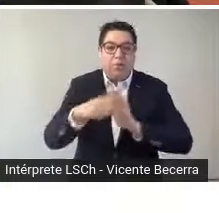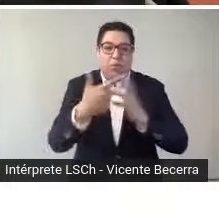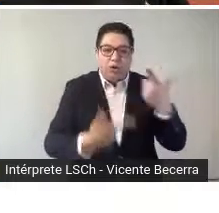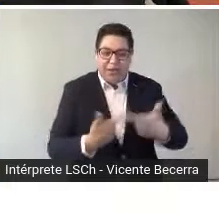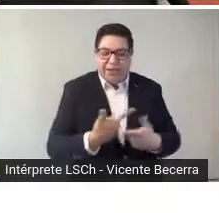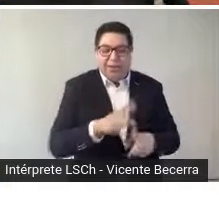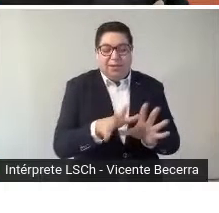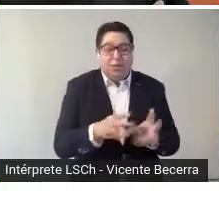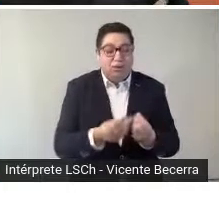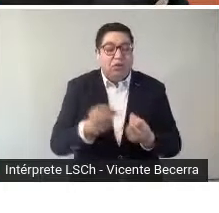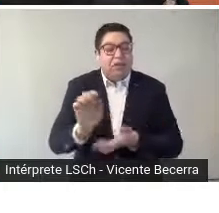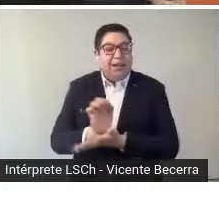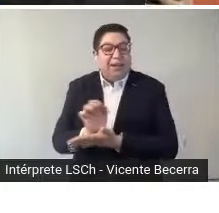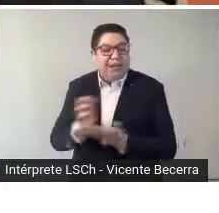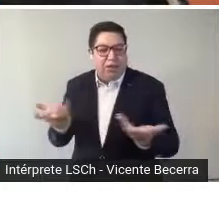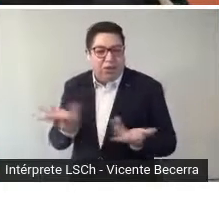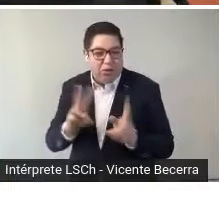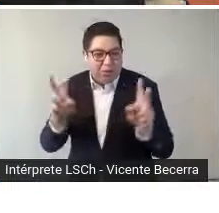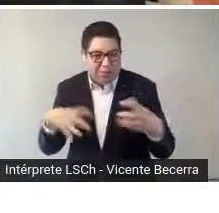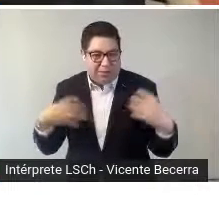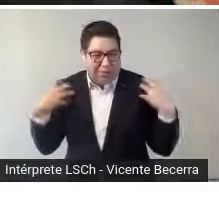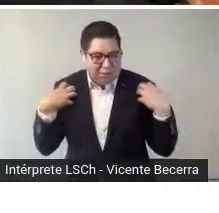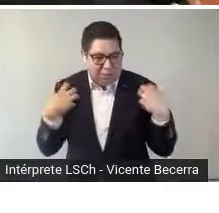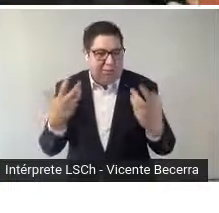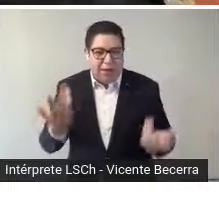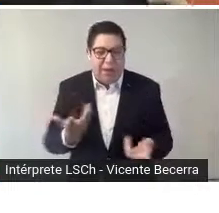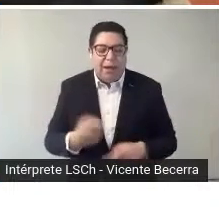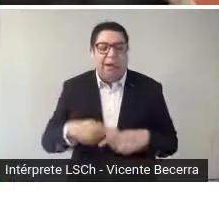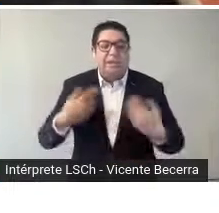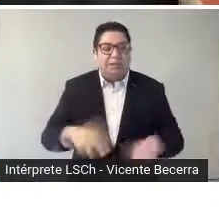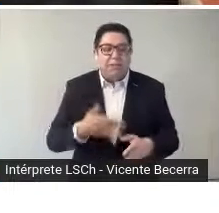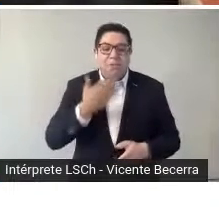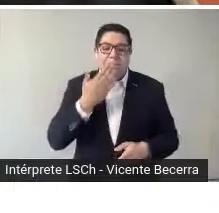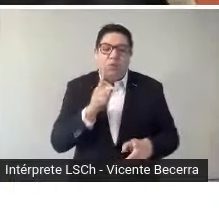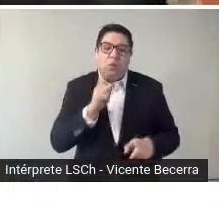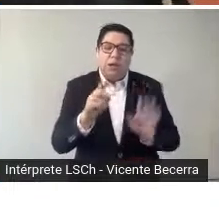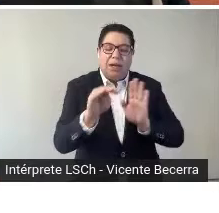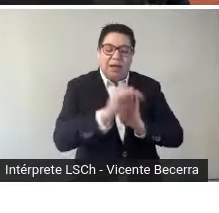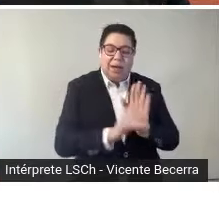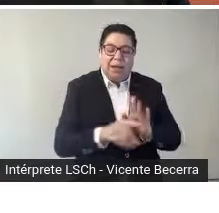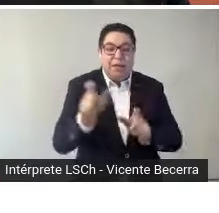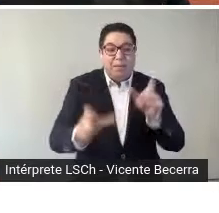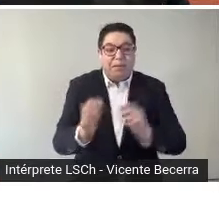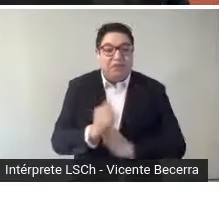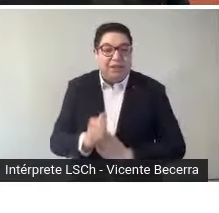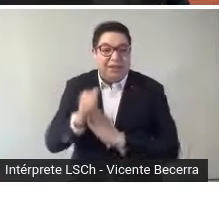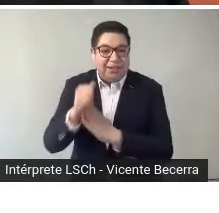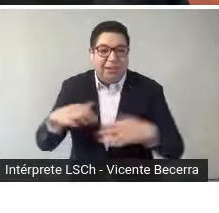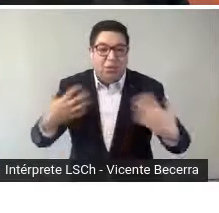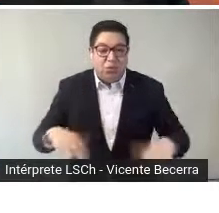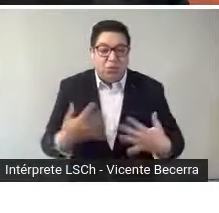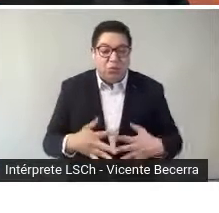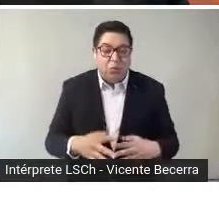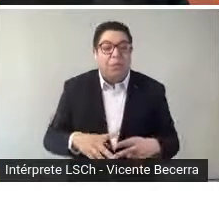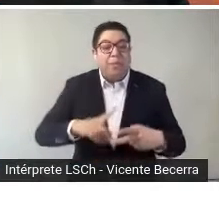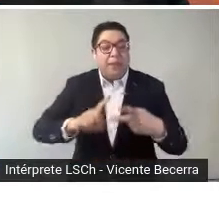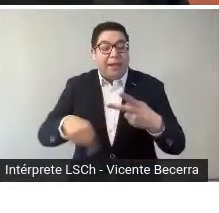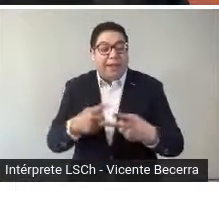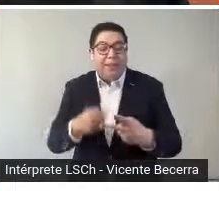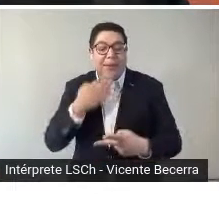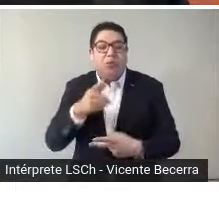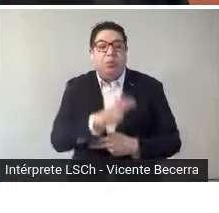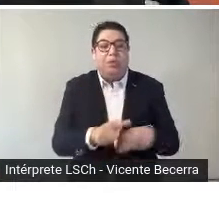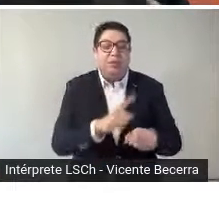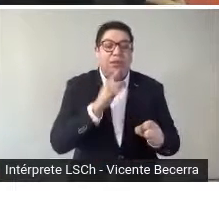cómo el Estado ha podido reaccionar, y cuáles han sido las mejores prácticas, cómo el liderazgo ha sido clave, y también cómo ciertas